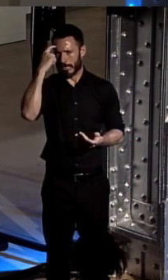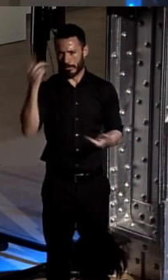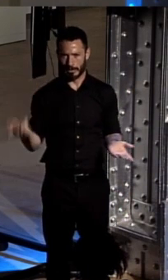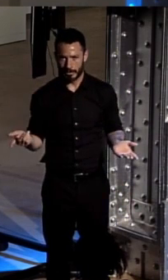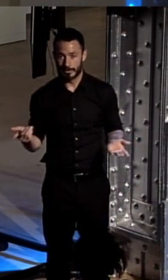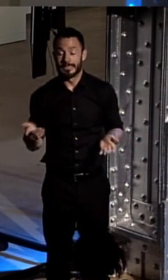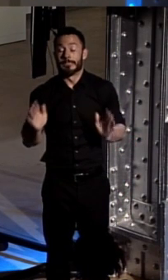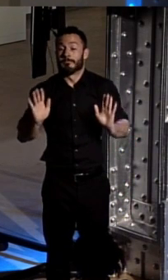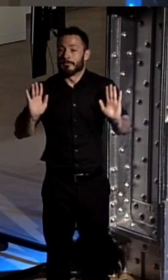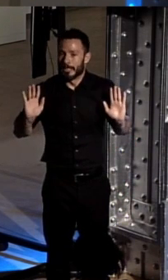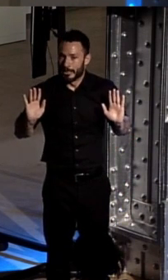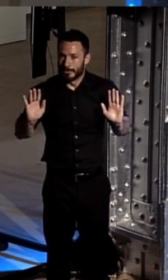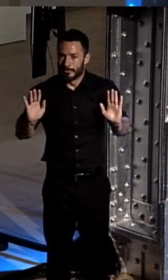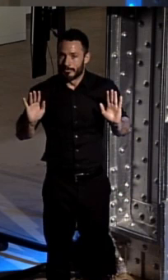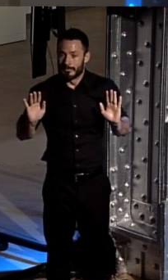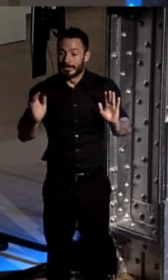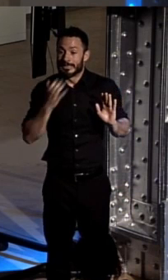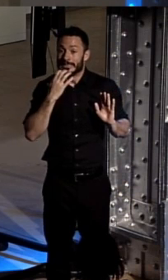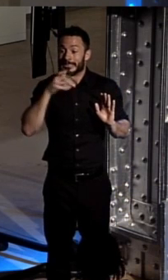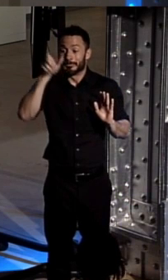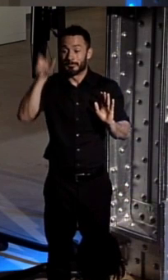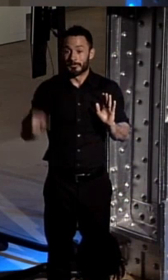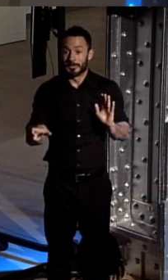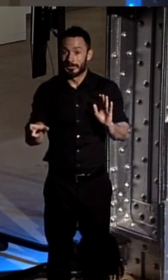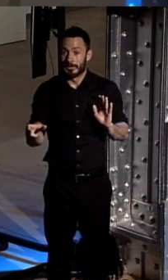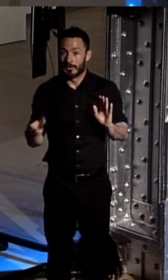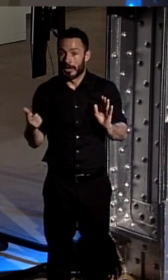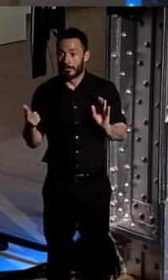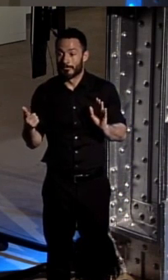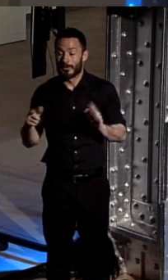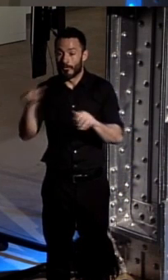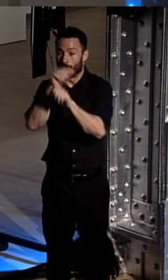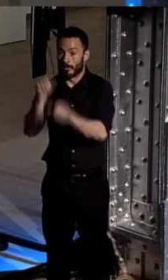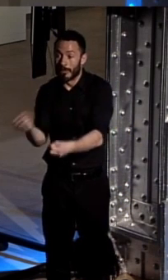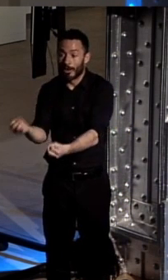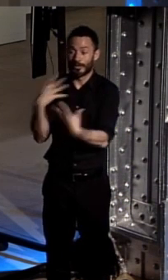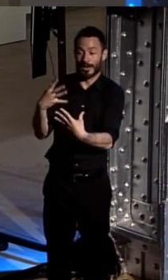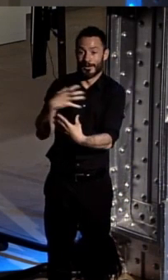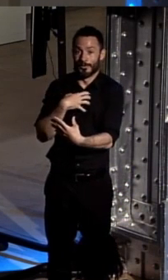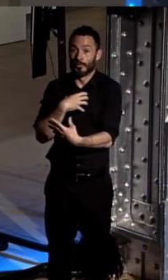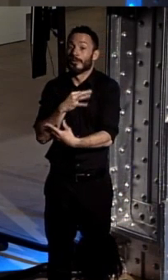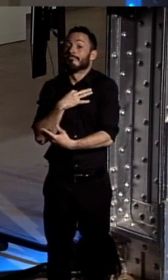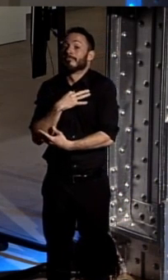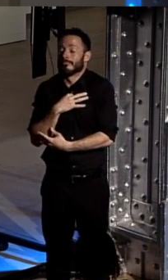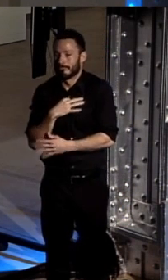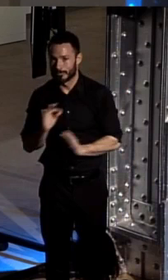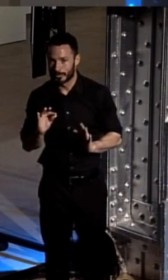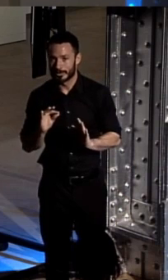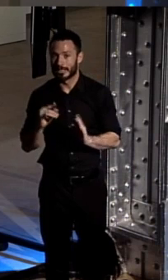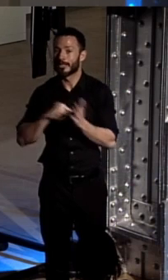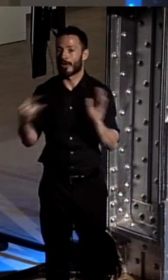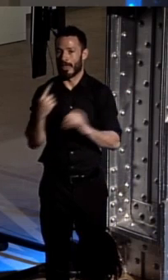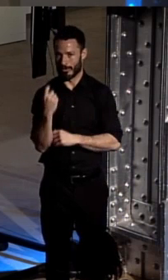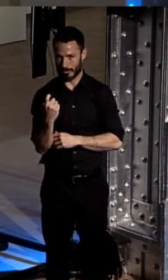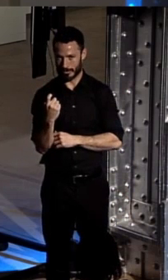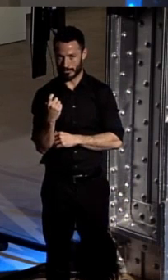Salvo que el otro no tenga cómo decirnos qué es lo que está pensando. Y esto pasa en algunas situaciones bastante exageradas. Esto es una exageración, hay que pensar con